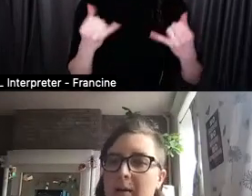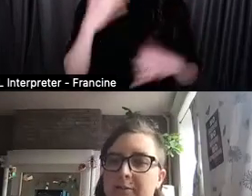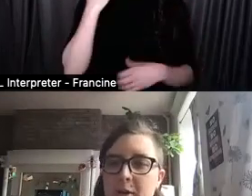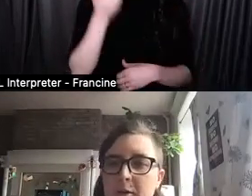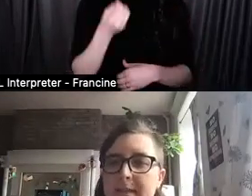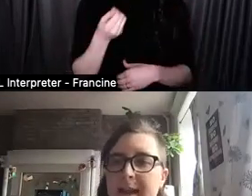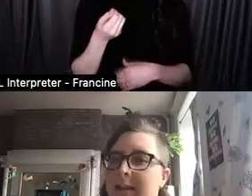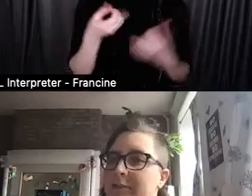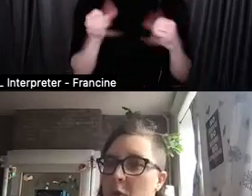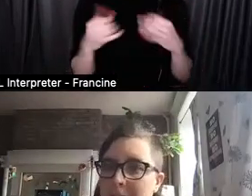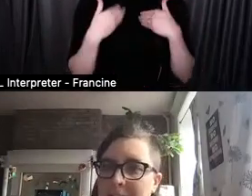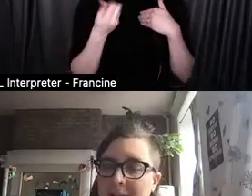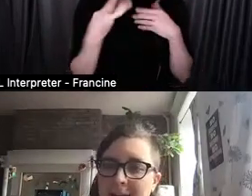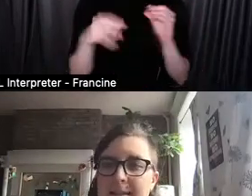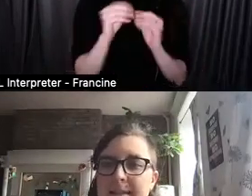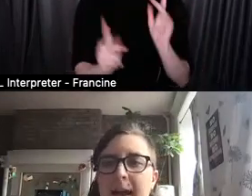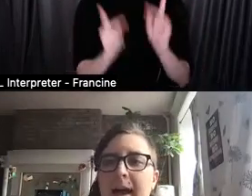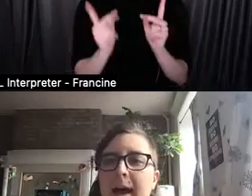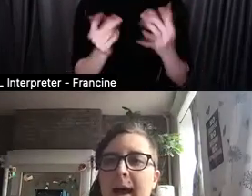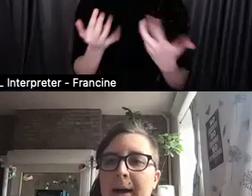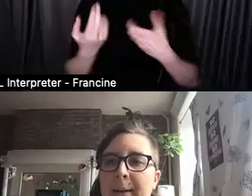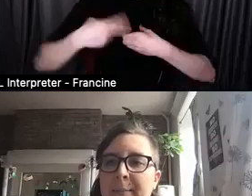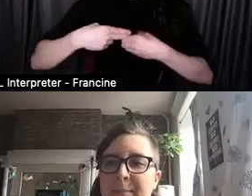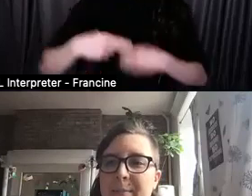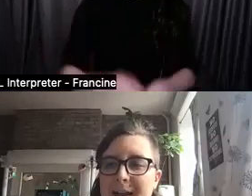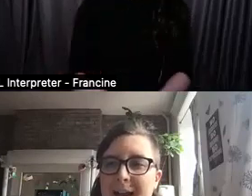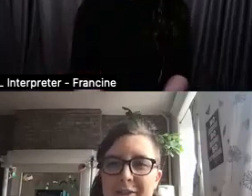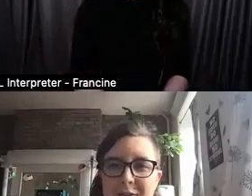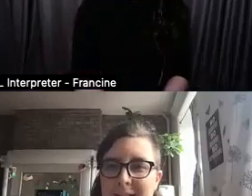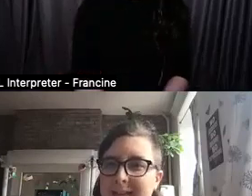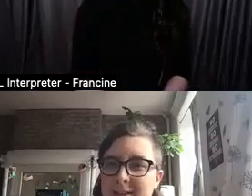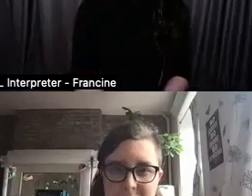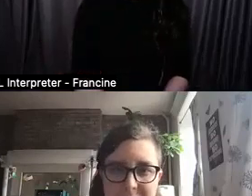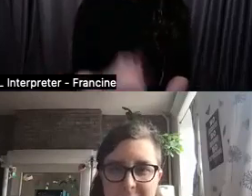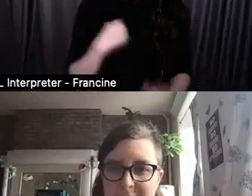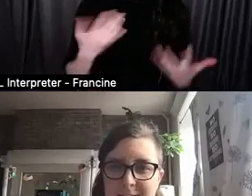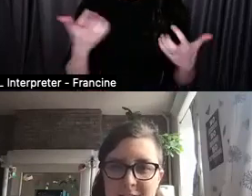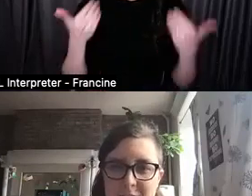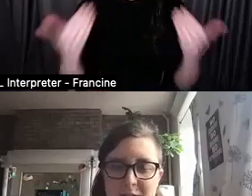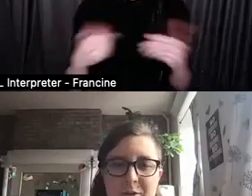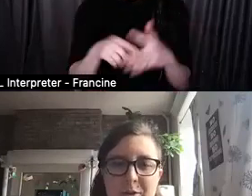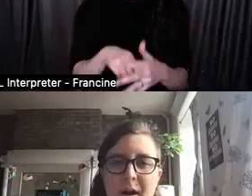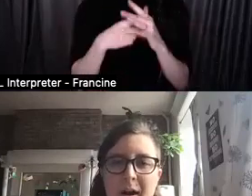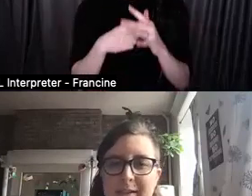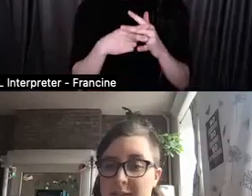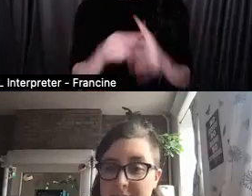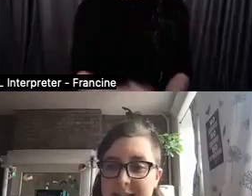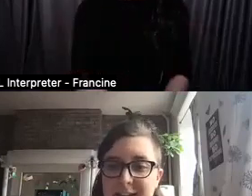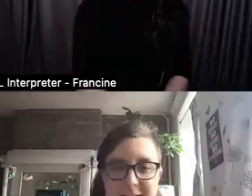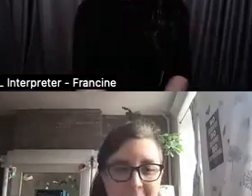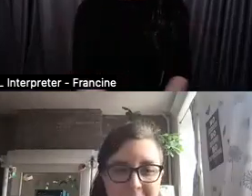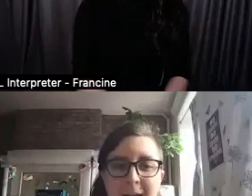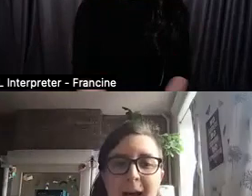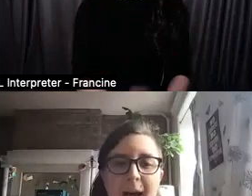couple of folks kind of joining us, but I do want to get started just for the